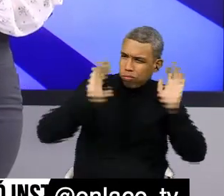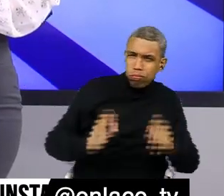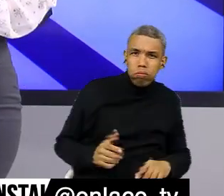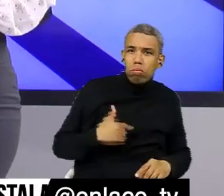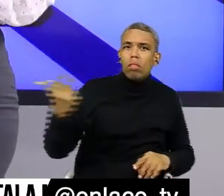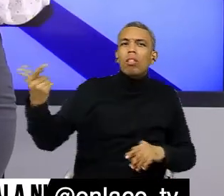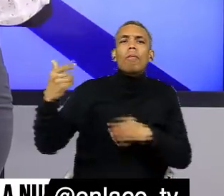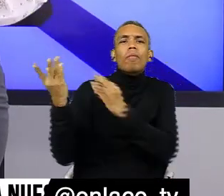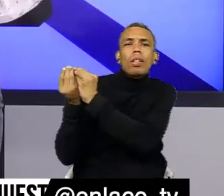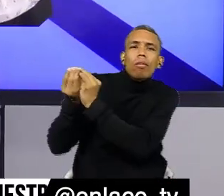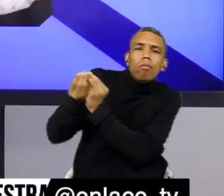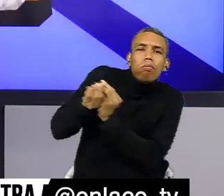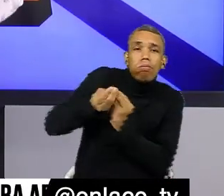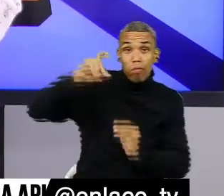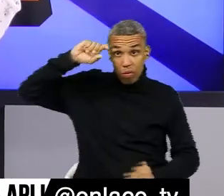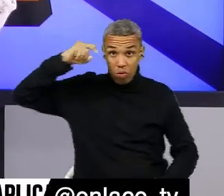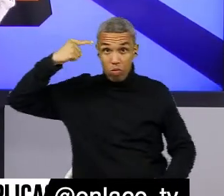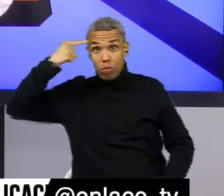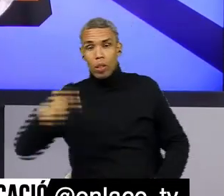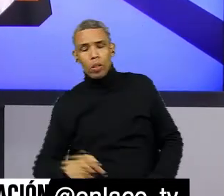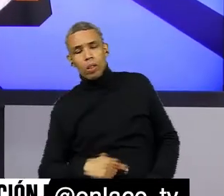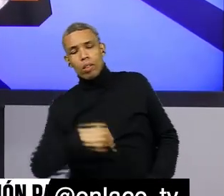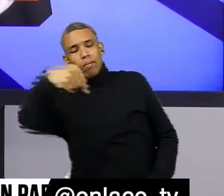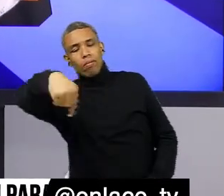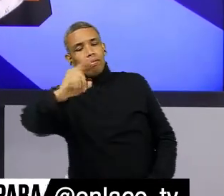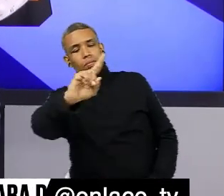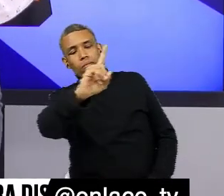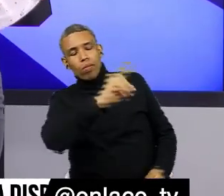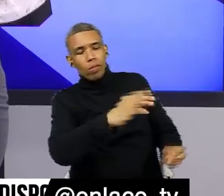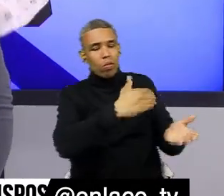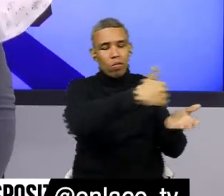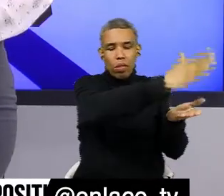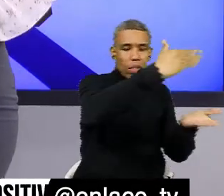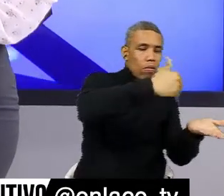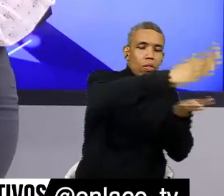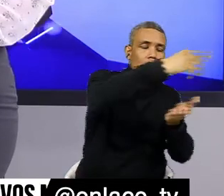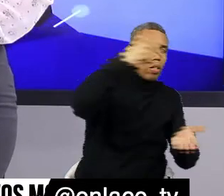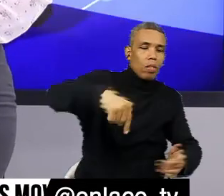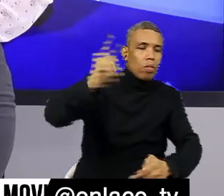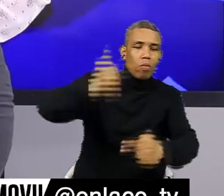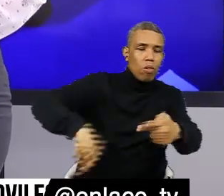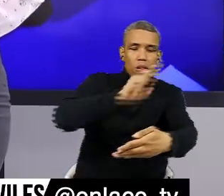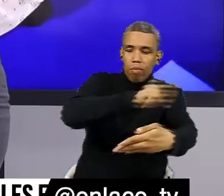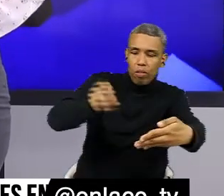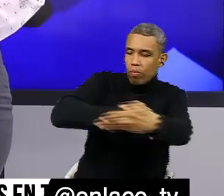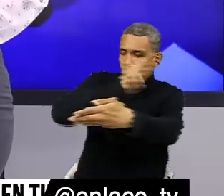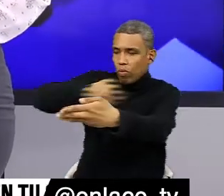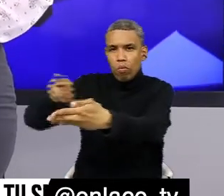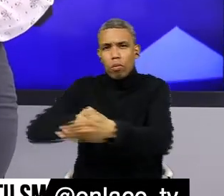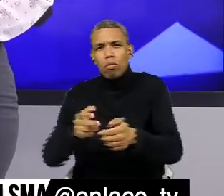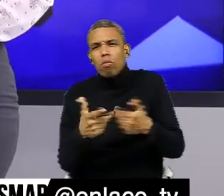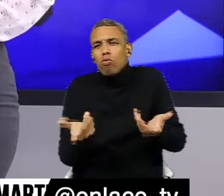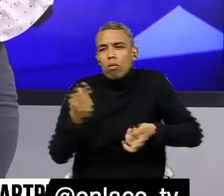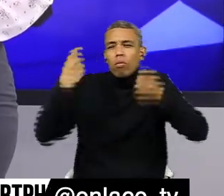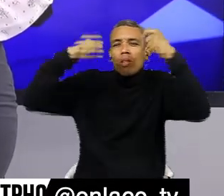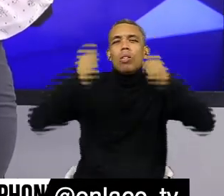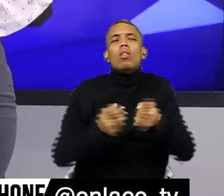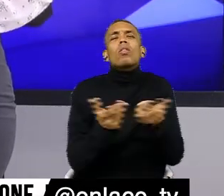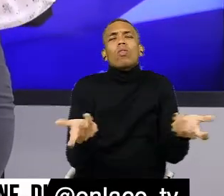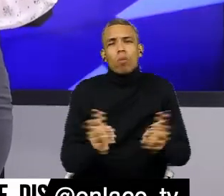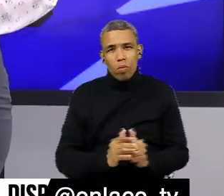Barranca Bermeja. Aseguran que ellos están pidiendo mejores puestos para comercializar este producto. Y en otras noticias